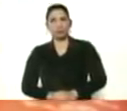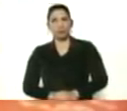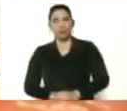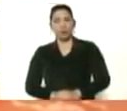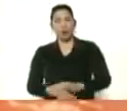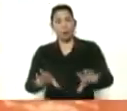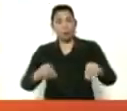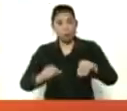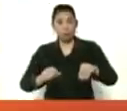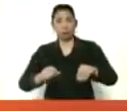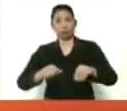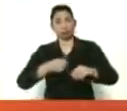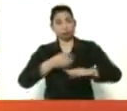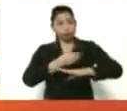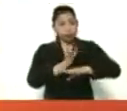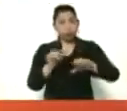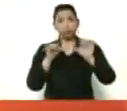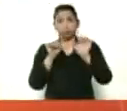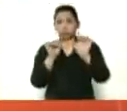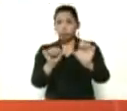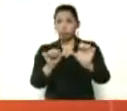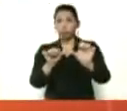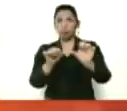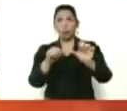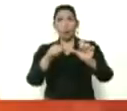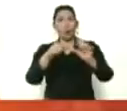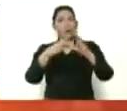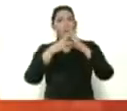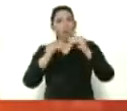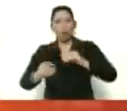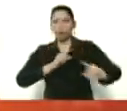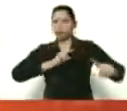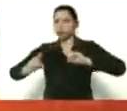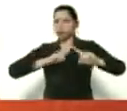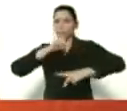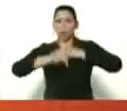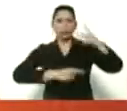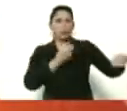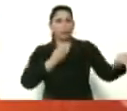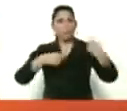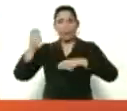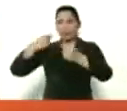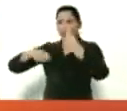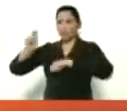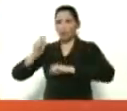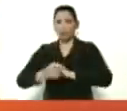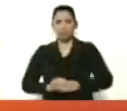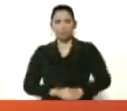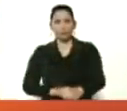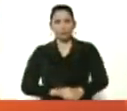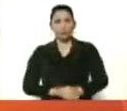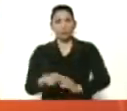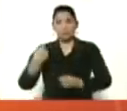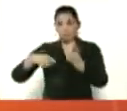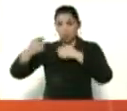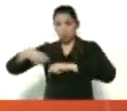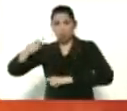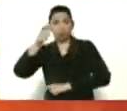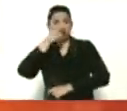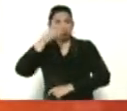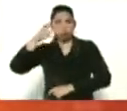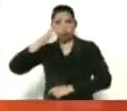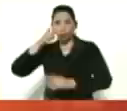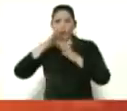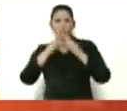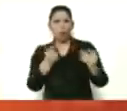temporal para todo lo que es la dirección productiva y la venta. Y la venta supervisada de todos